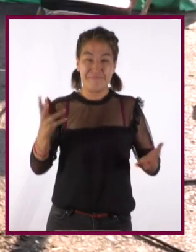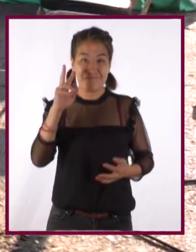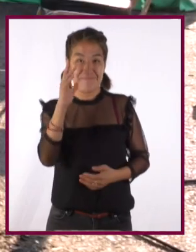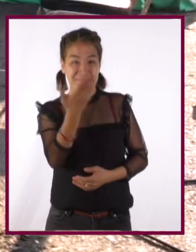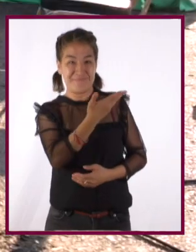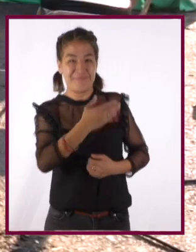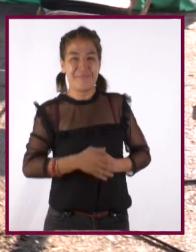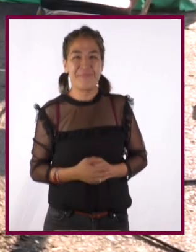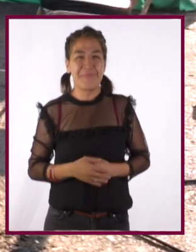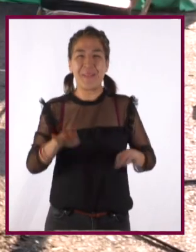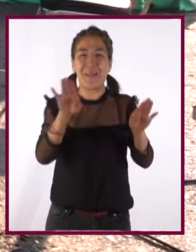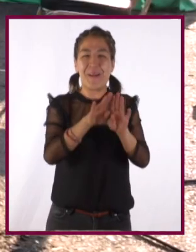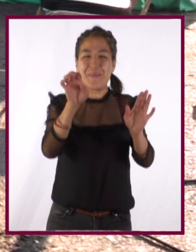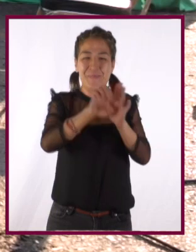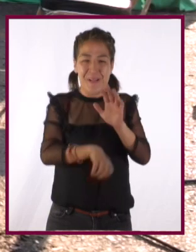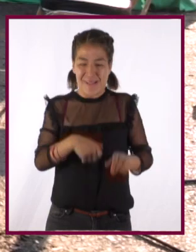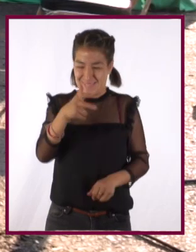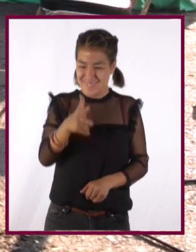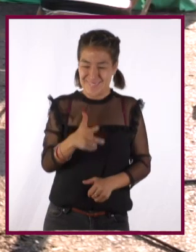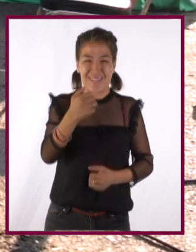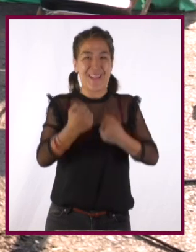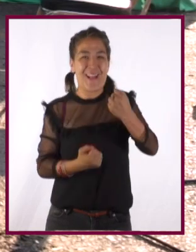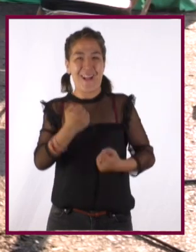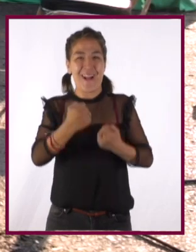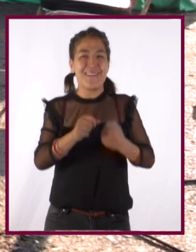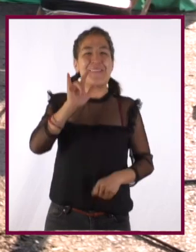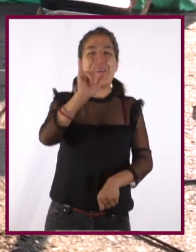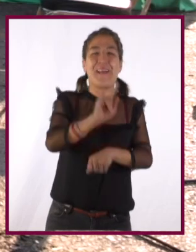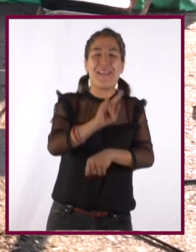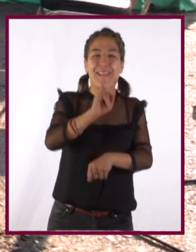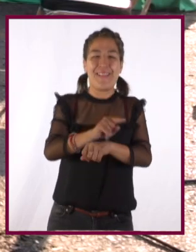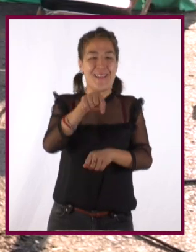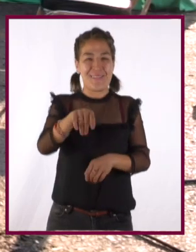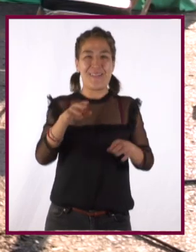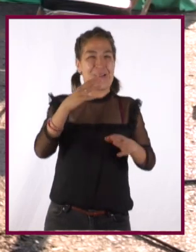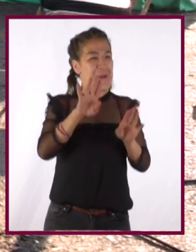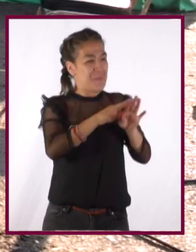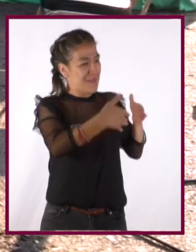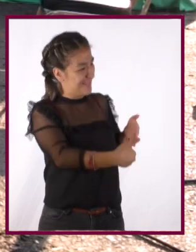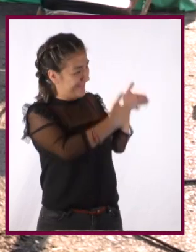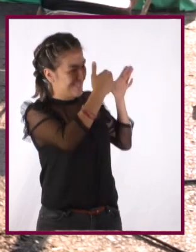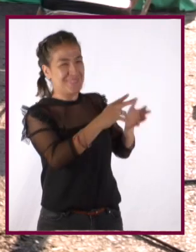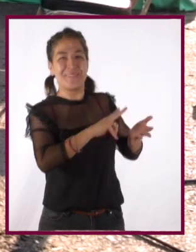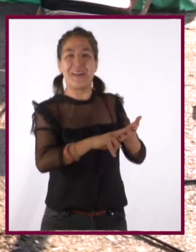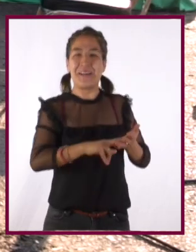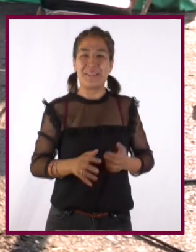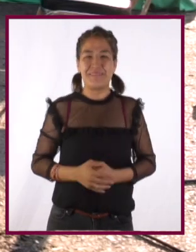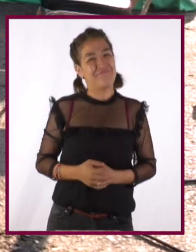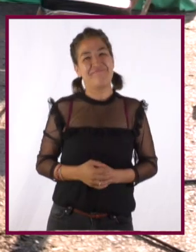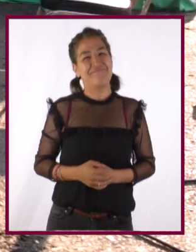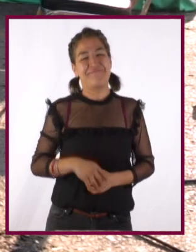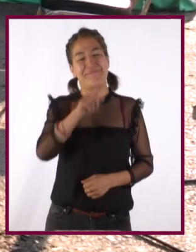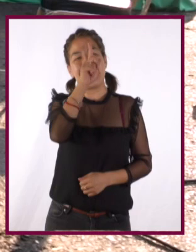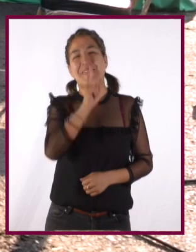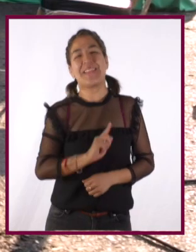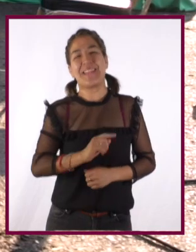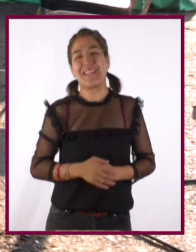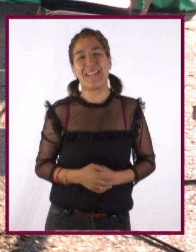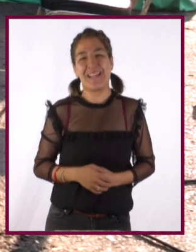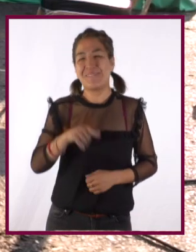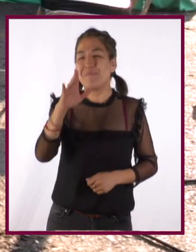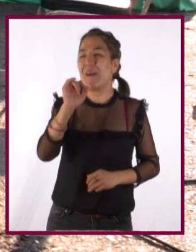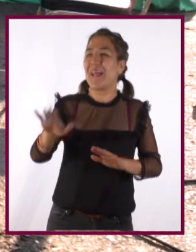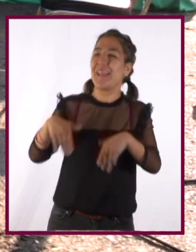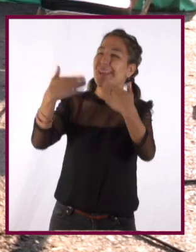Pero mira nada más, con este coche improvisado y en este set, la pantalla verde, pues no llegaríamos ni a la esquina,